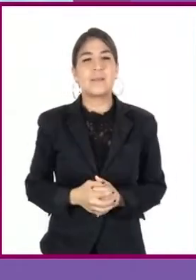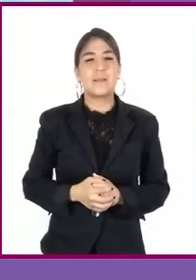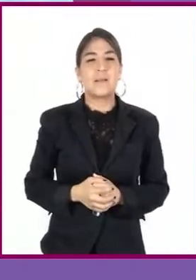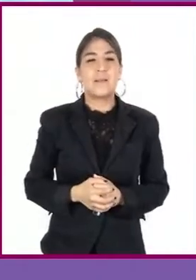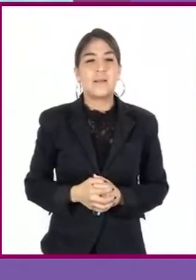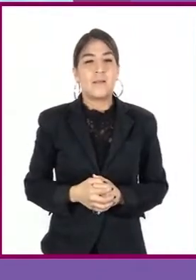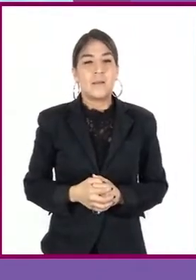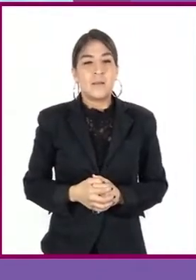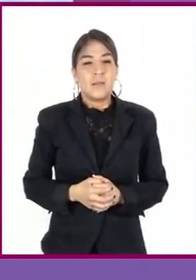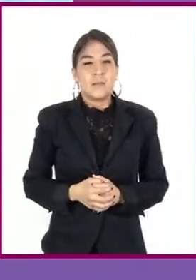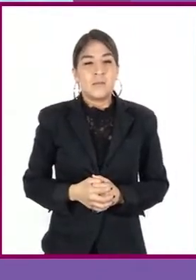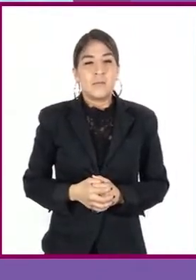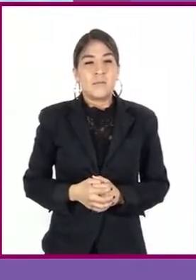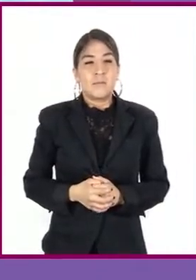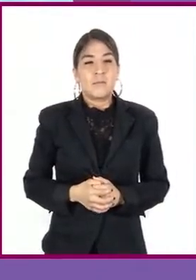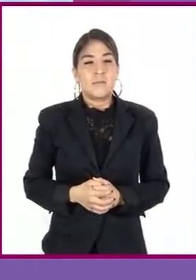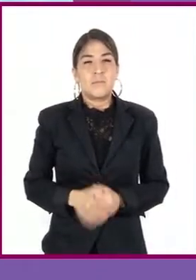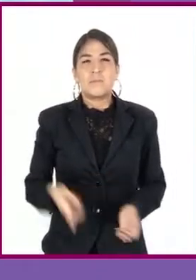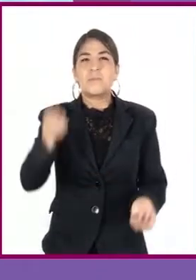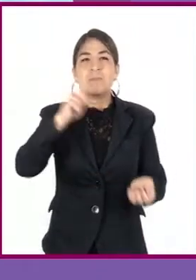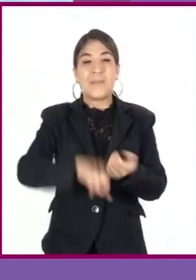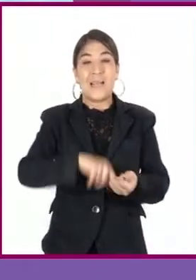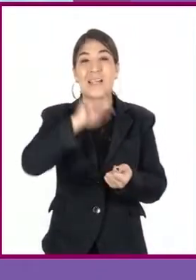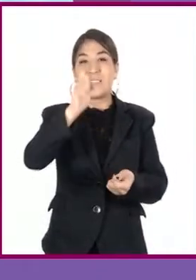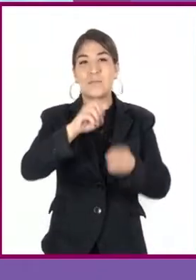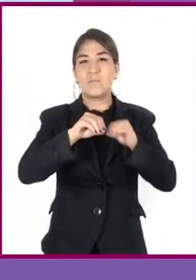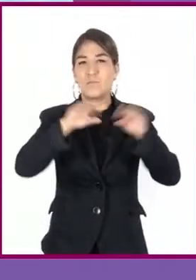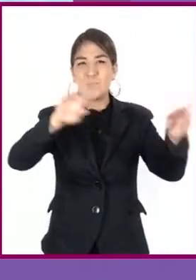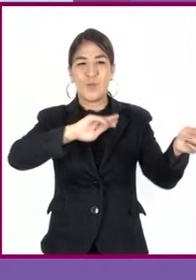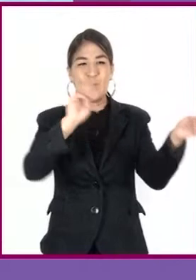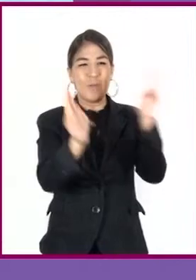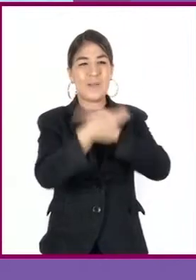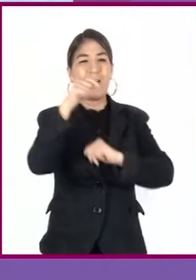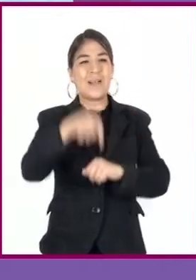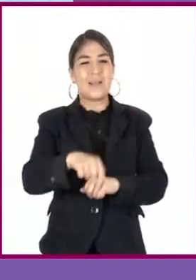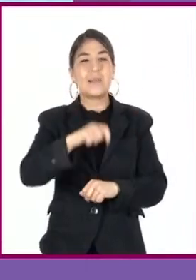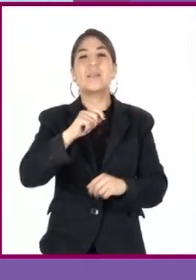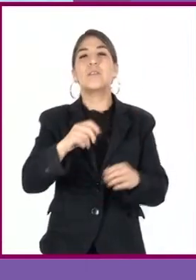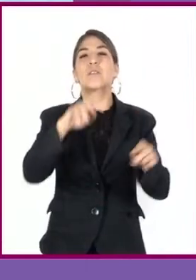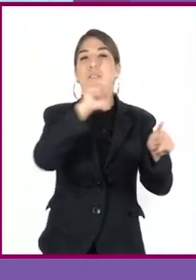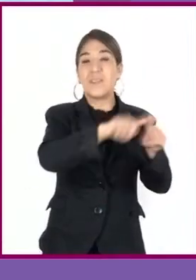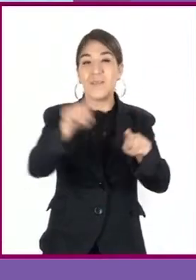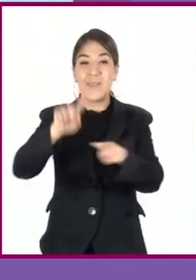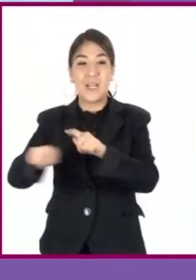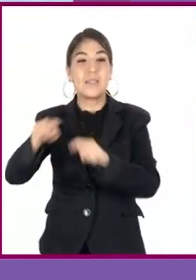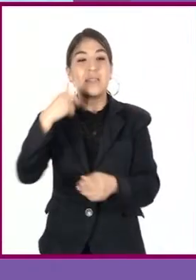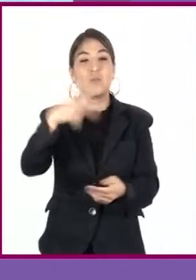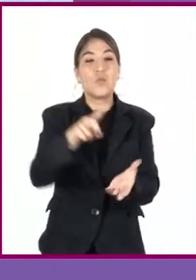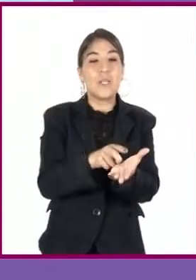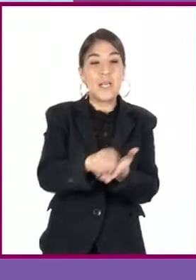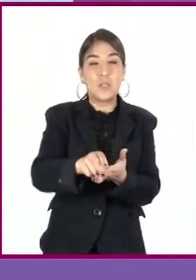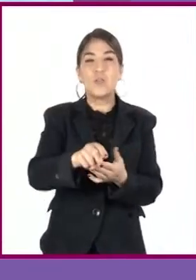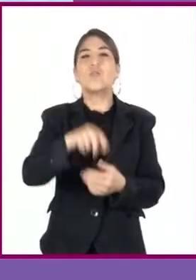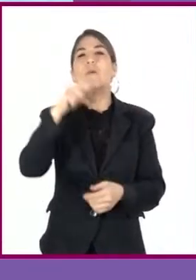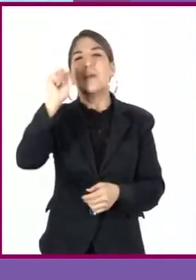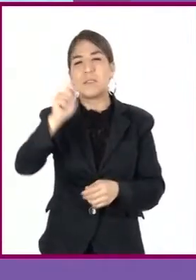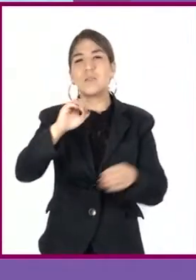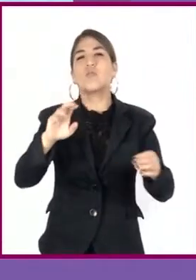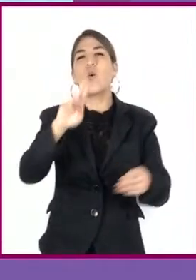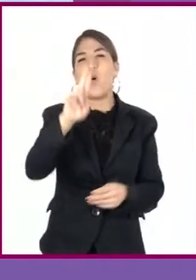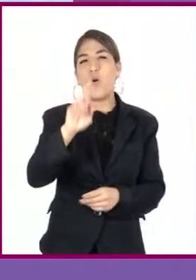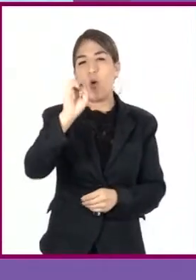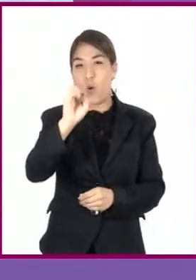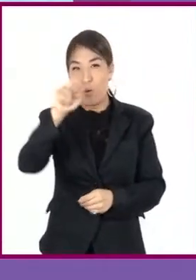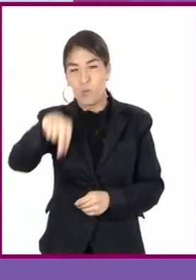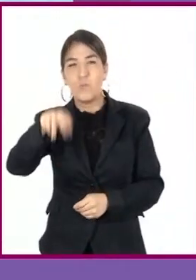Mexicanos. Con la Declaración Universal de los Derechos Humanos de las Naciones Unidas, firmada en 1948